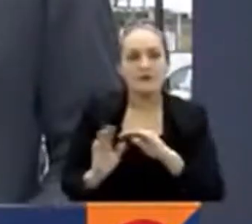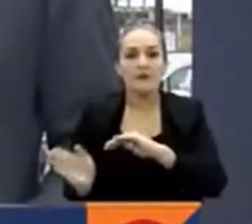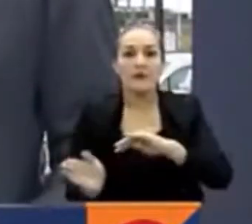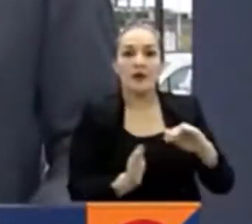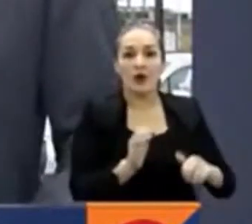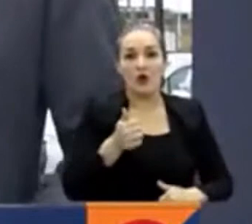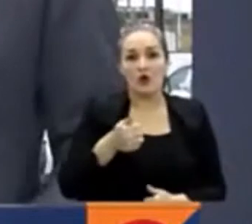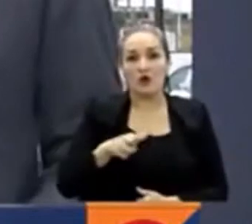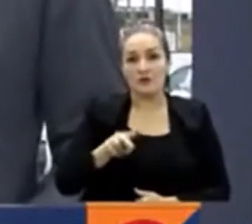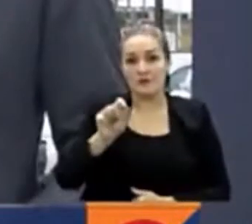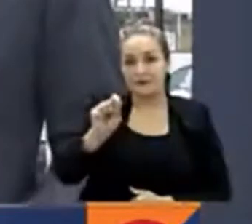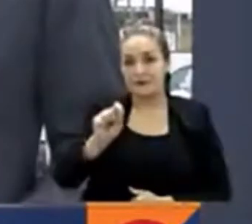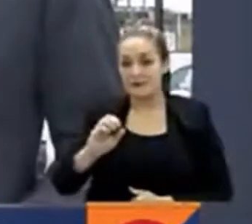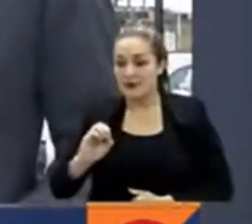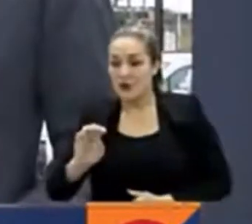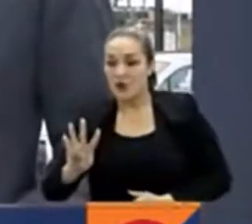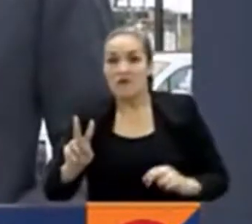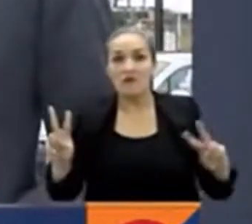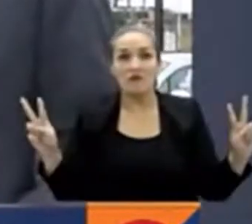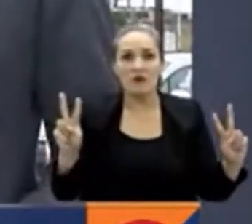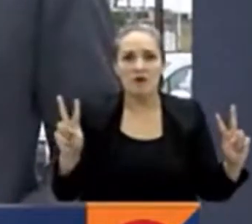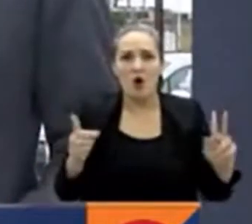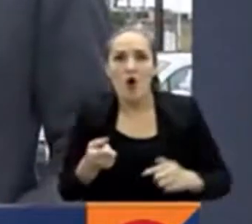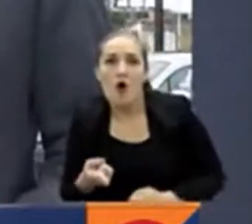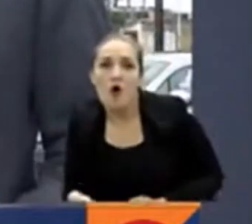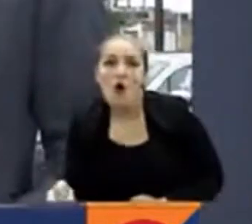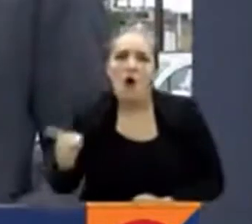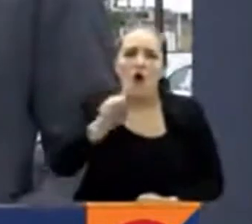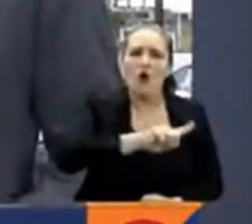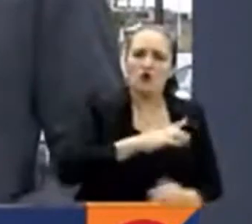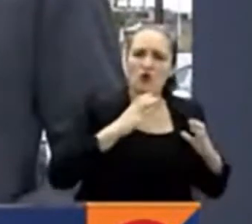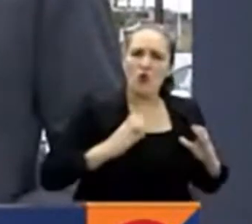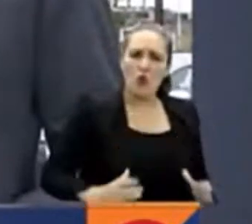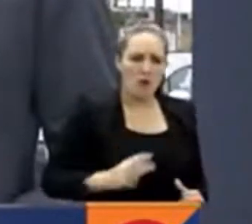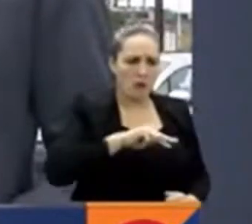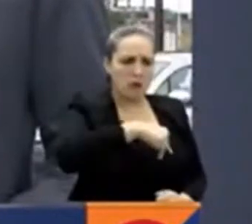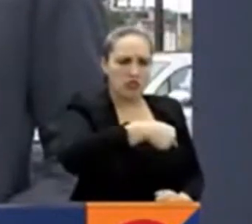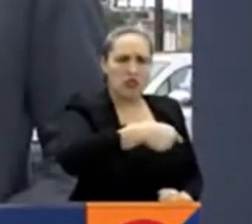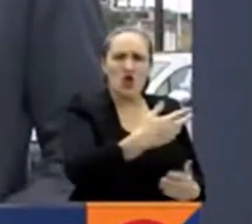12:04, Edwin. También las autoridades encontraron otro cuerpo. ¿En dónde fue?